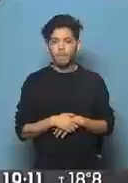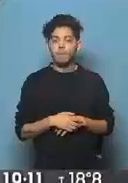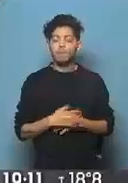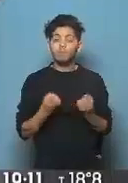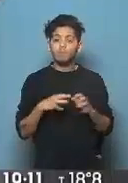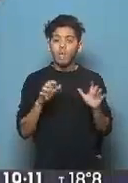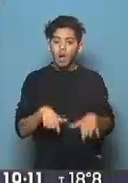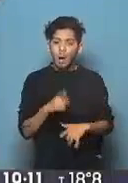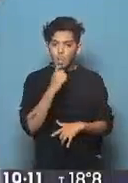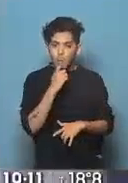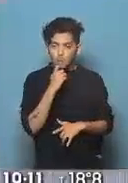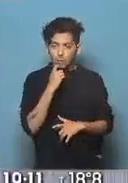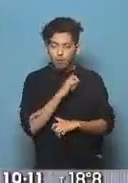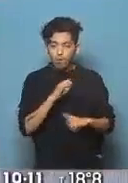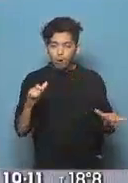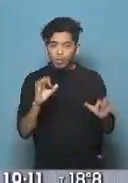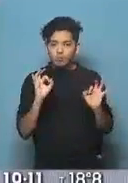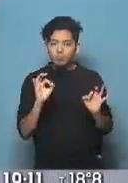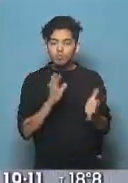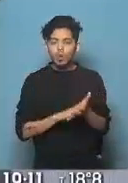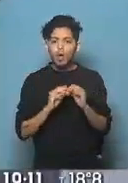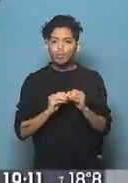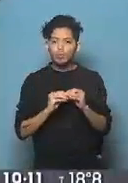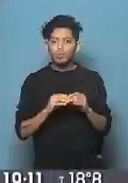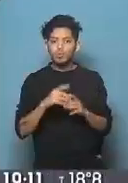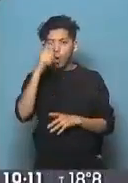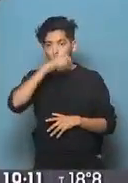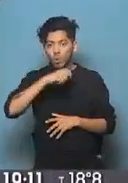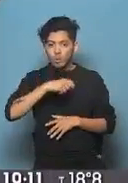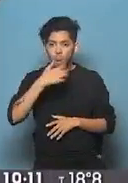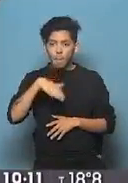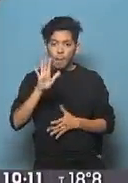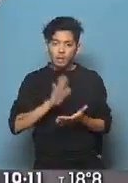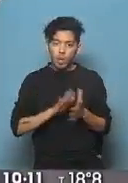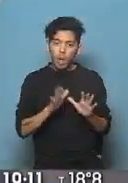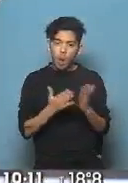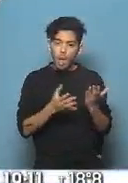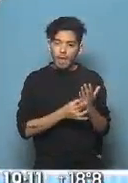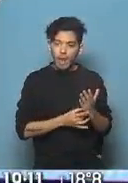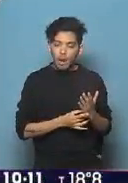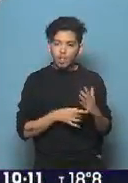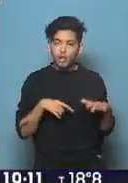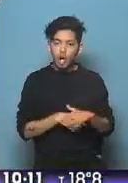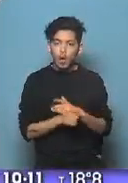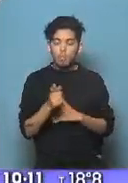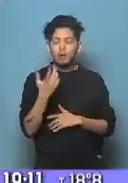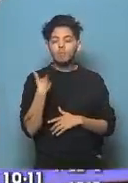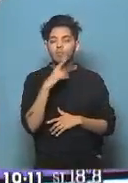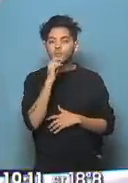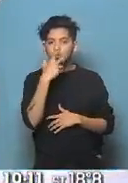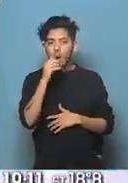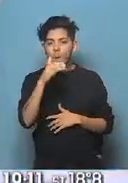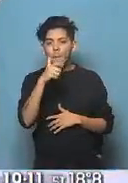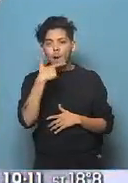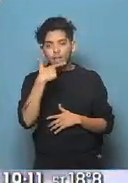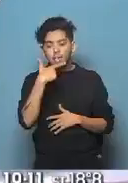Comenzamos ahora con otra información que tiene que ver con el ámbito judicial y con la denominada causa Cuadernos de las Coimas, porque Oscar Tomás, el exdirector